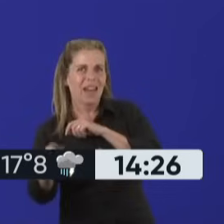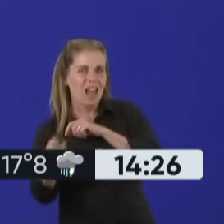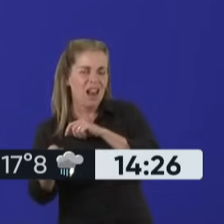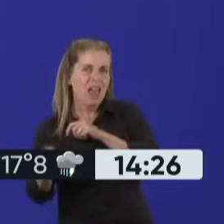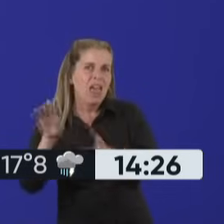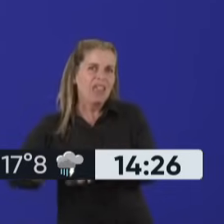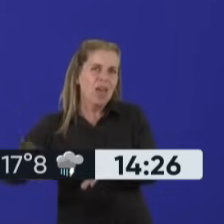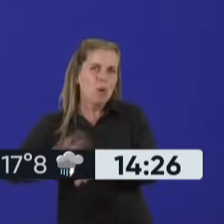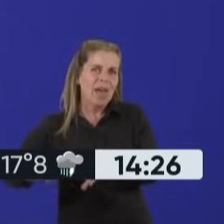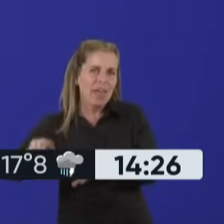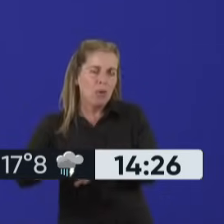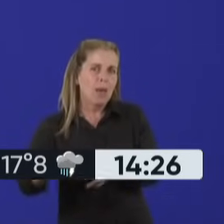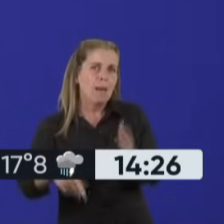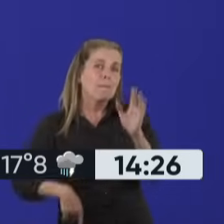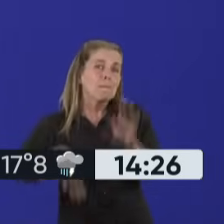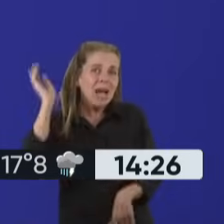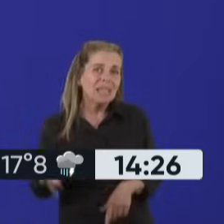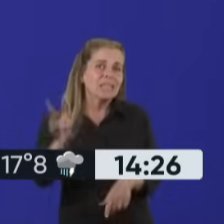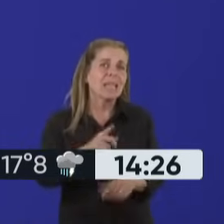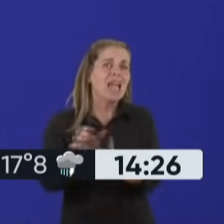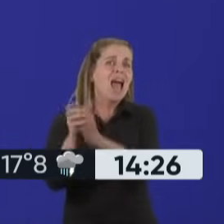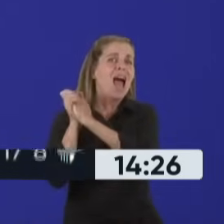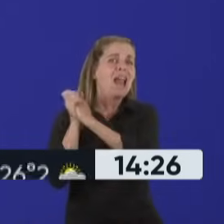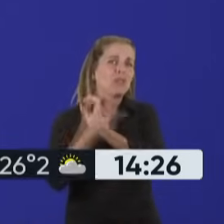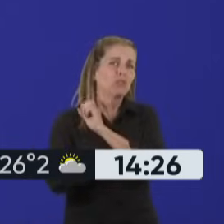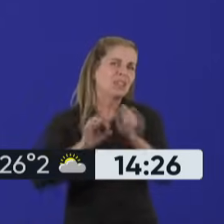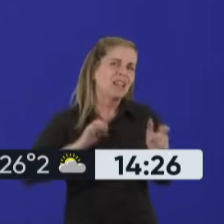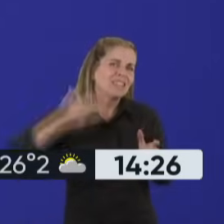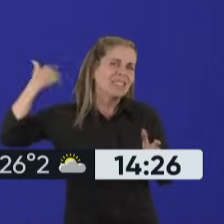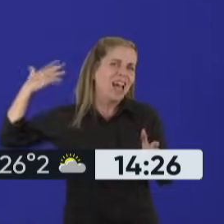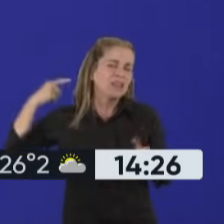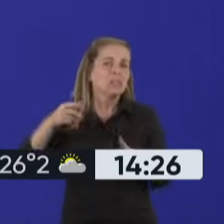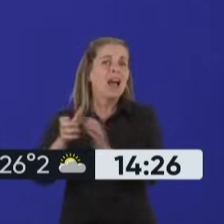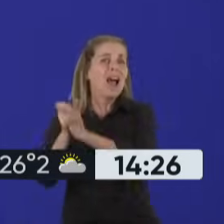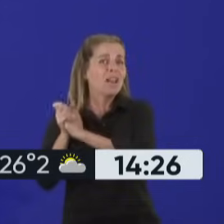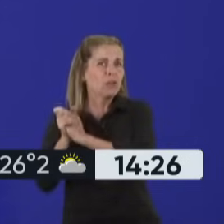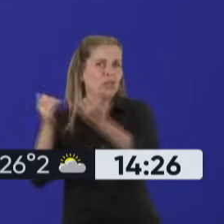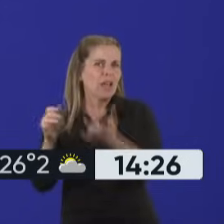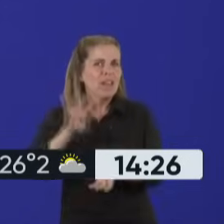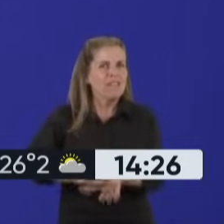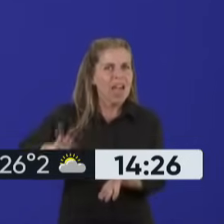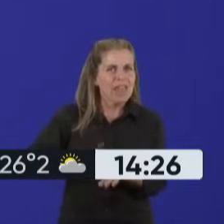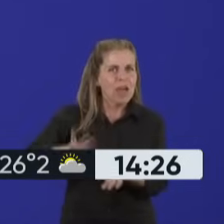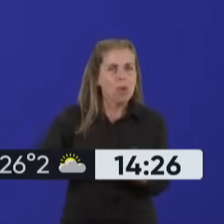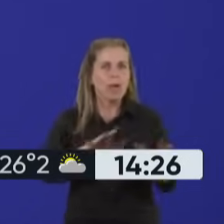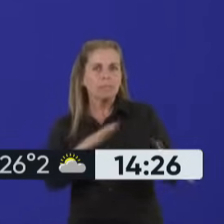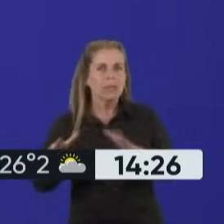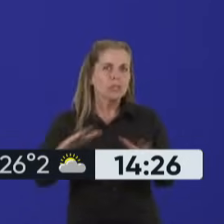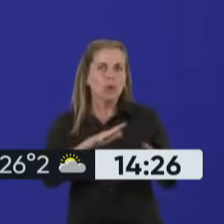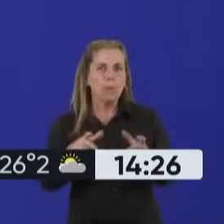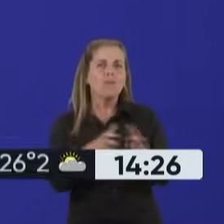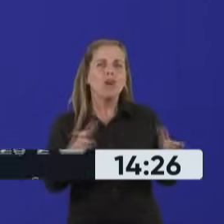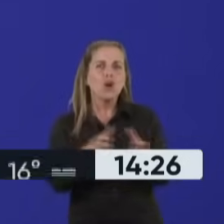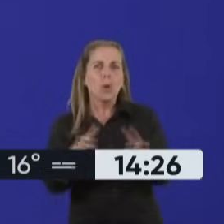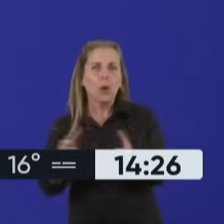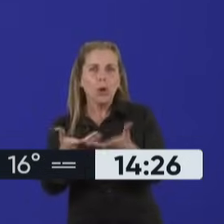mayor que la que tenía, por ejemplo, Alfonsín en la previa de la hiper. Alfonsín tenía pasivos remunerados respecto a base de 3, nosotros teníamos